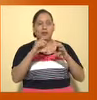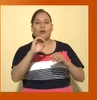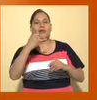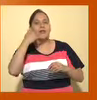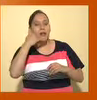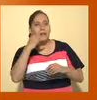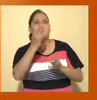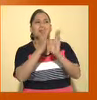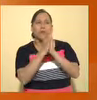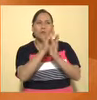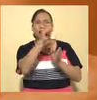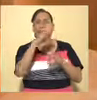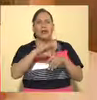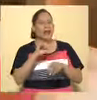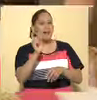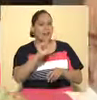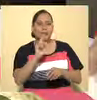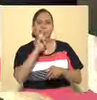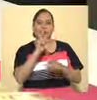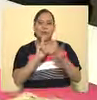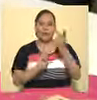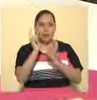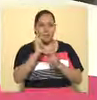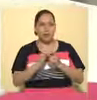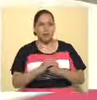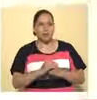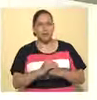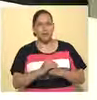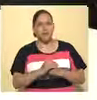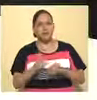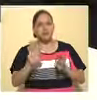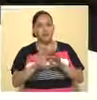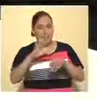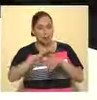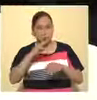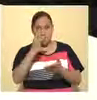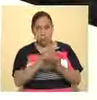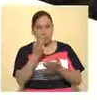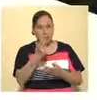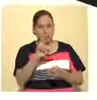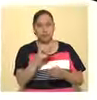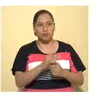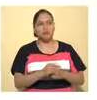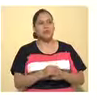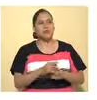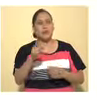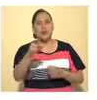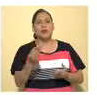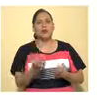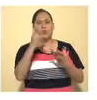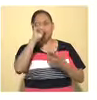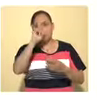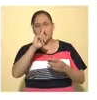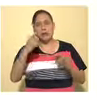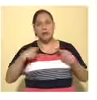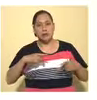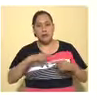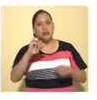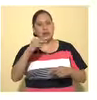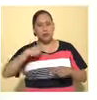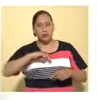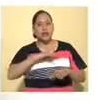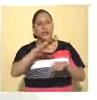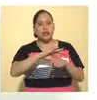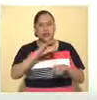llamadas. Ya te han pedido que nos otras digas. Cosas que no sea precisamente carne. Ana Katy, ¿tú cuánto recomiendas a la gente que sí comemos